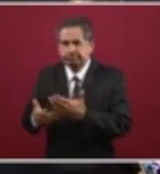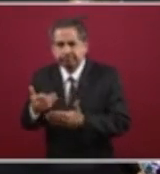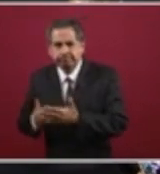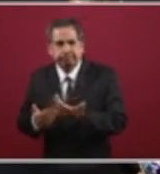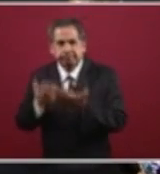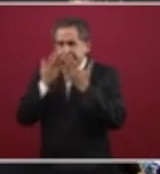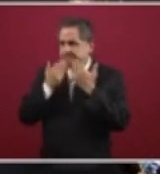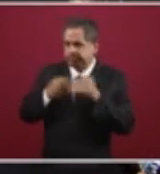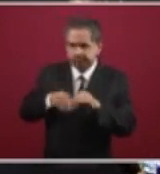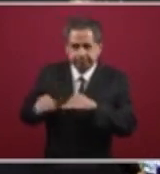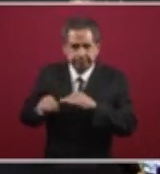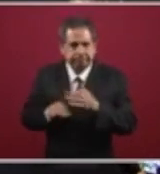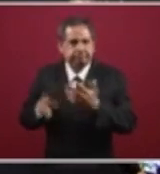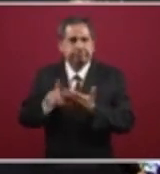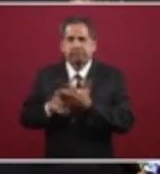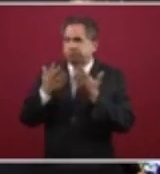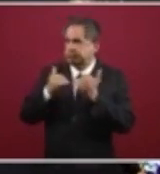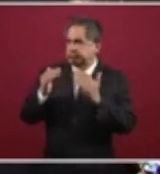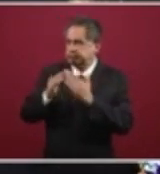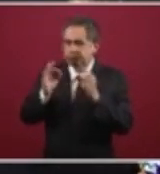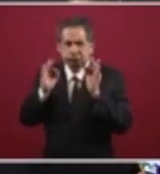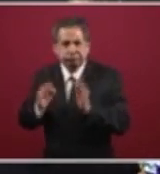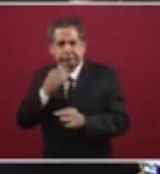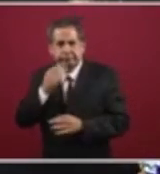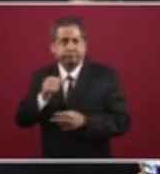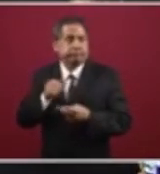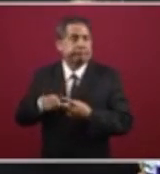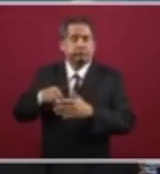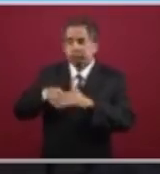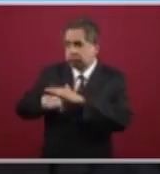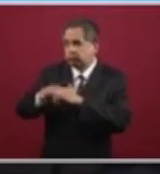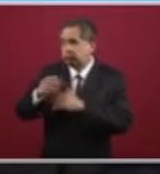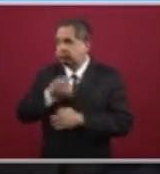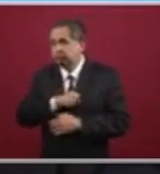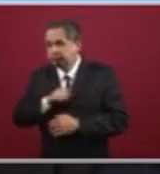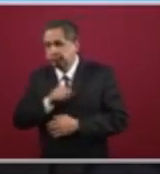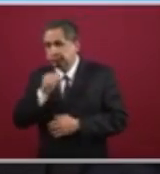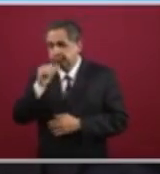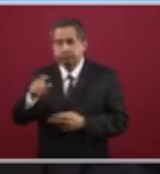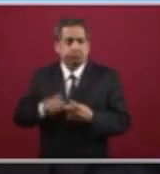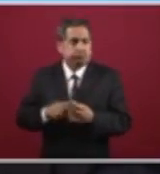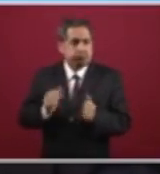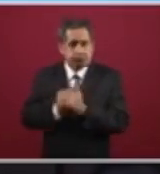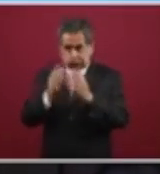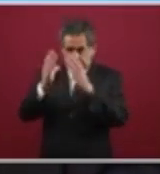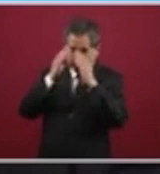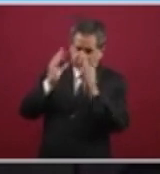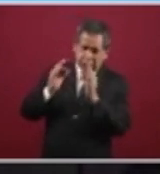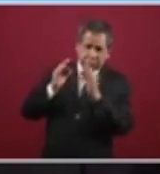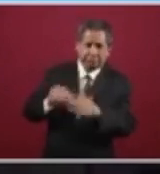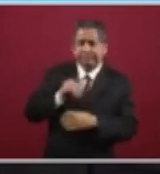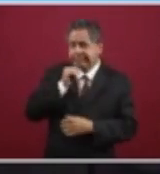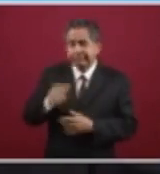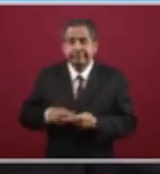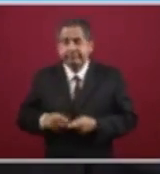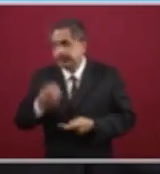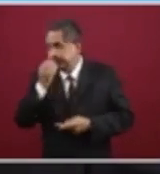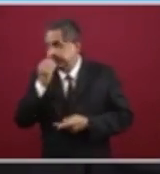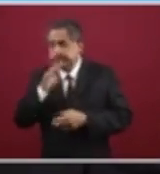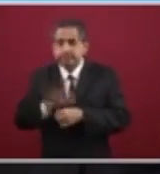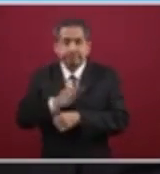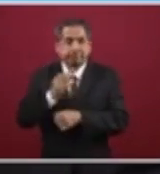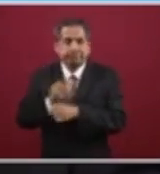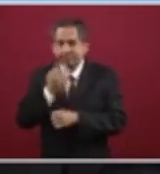el trabajo y la vivienda digna, el acceso a los servicios de salud y educación de calidad, la alimentación